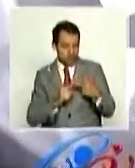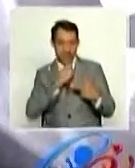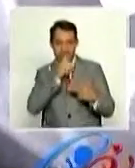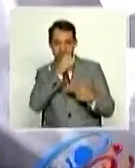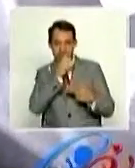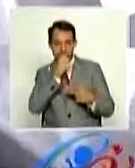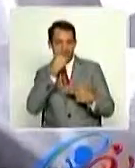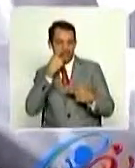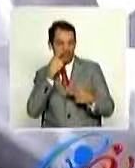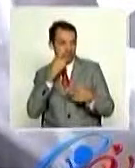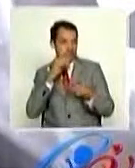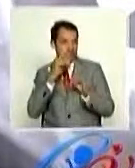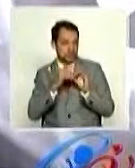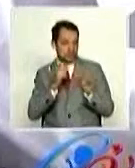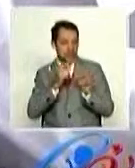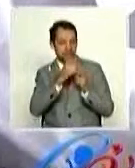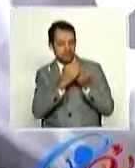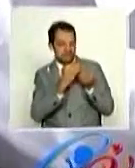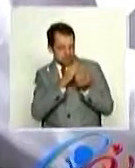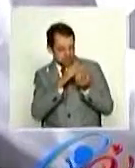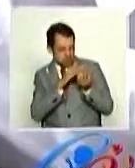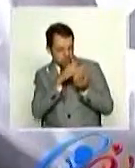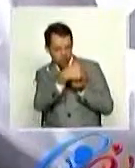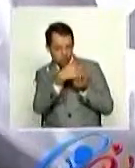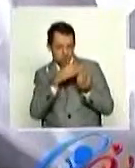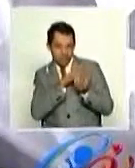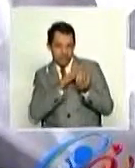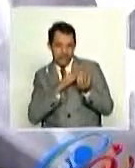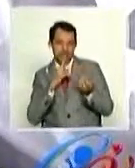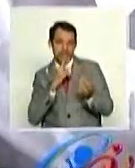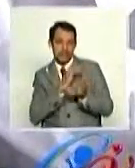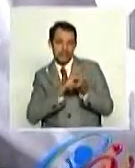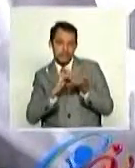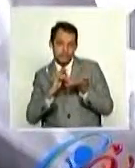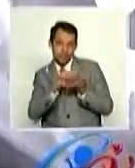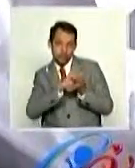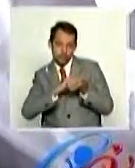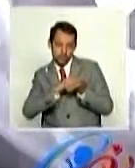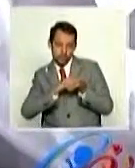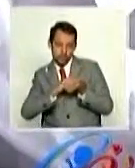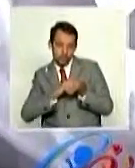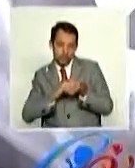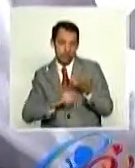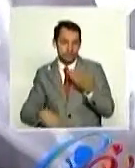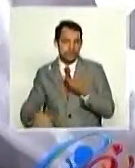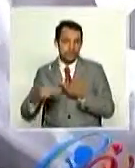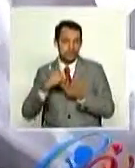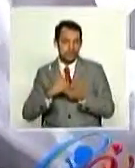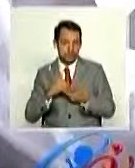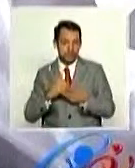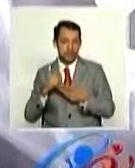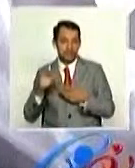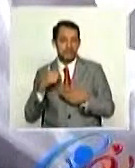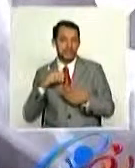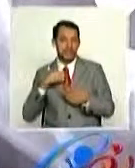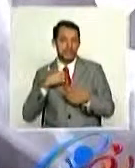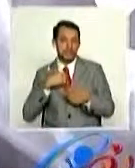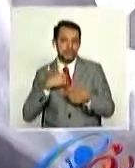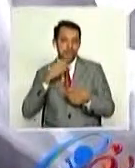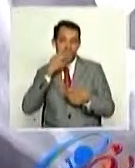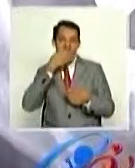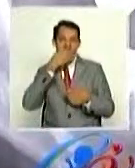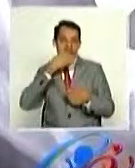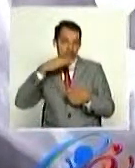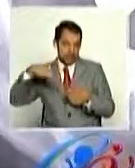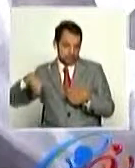de realizar las exodoncias. ¿Por qué? Porque cuando quitamos, él viene con un aparato